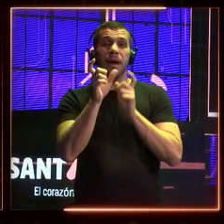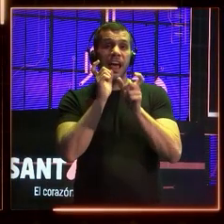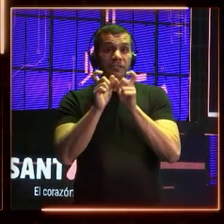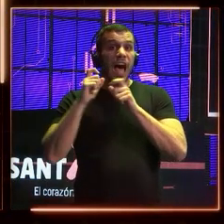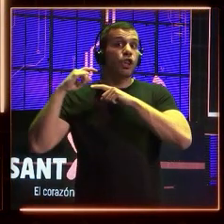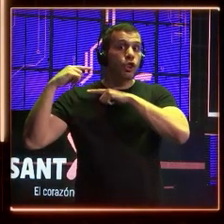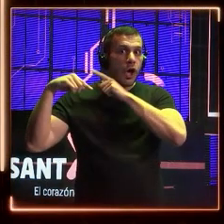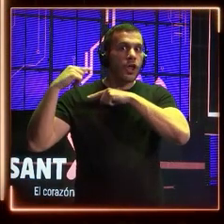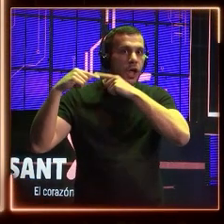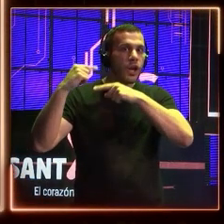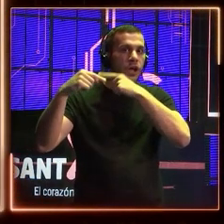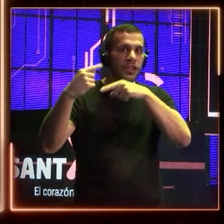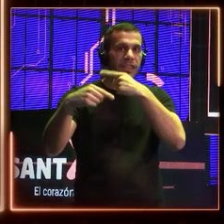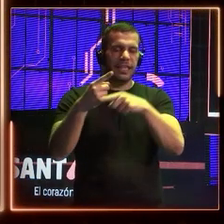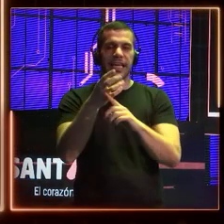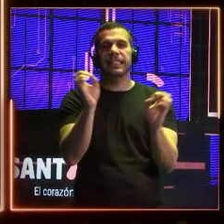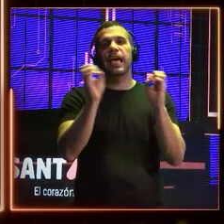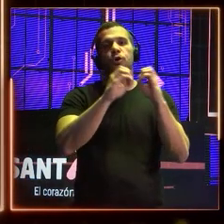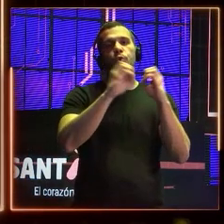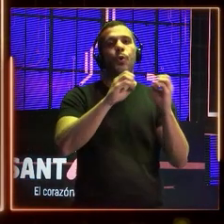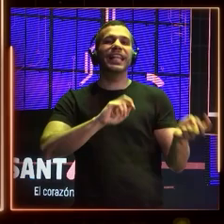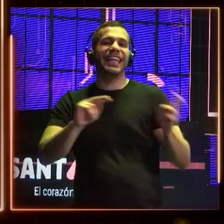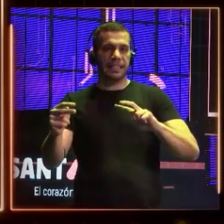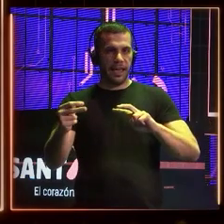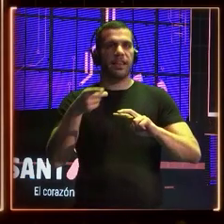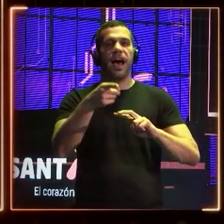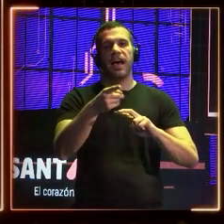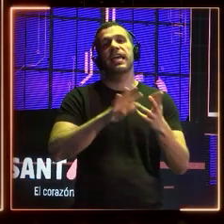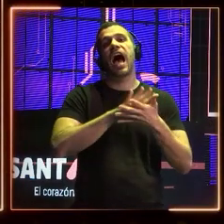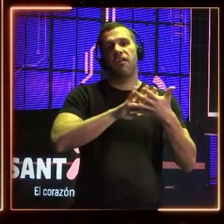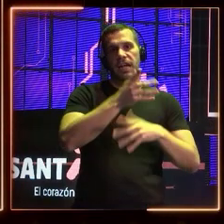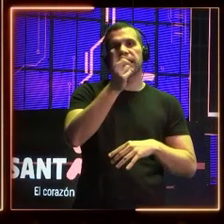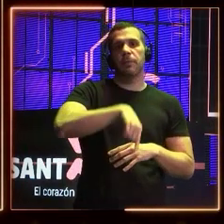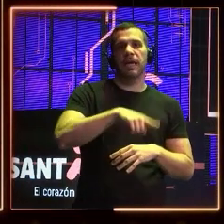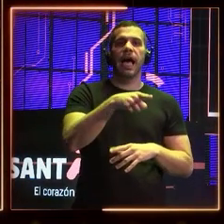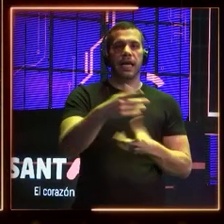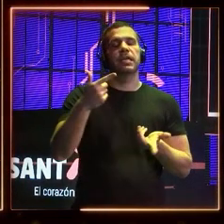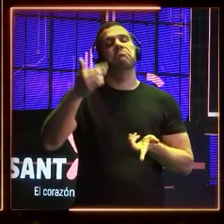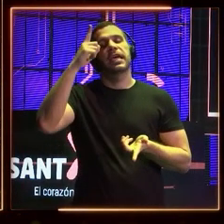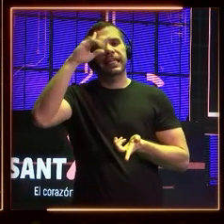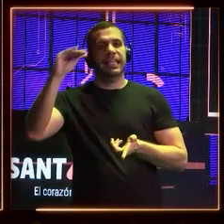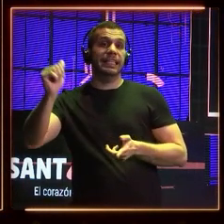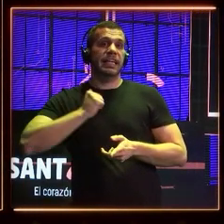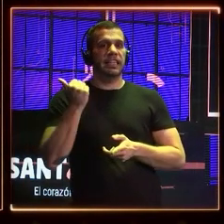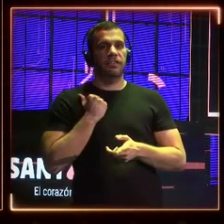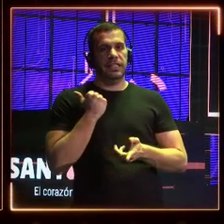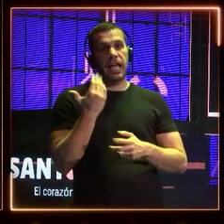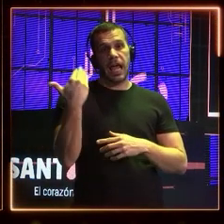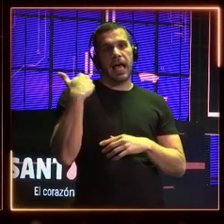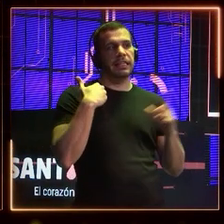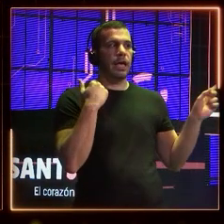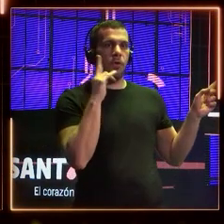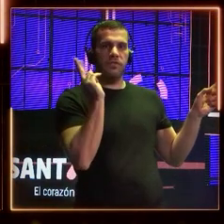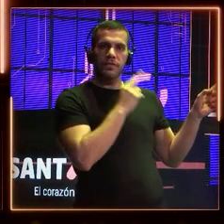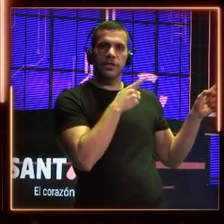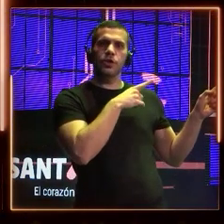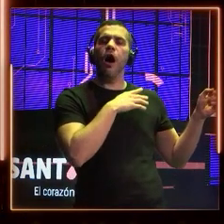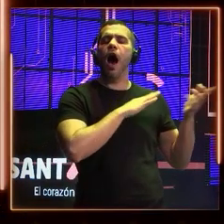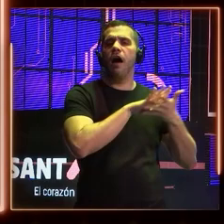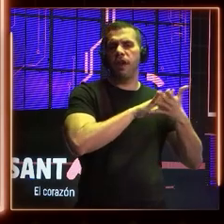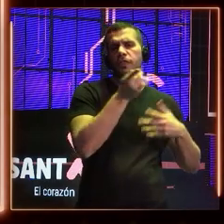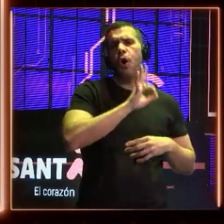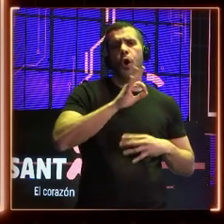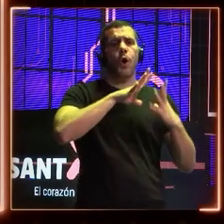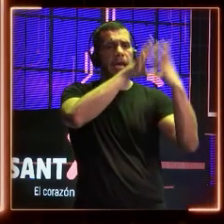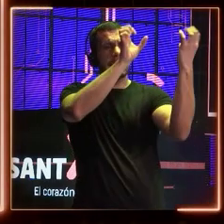y no es solo Traducir es hablar habéis visto de Inteligencia artificial anteriormente hablando o es capaz de entendernos como cuando hablamos con nuestro